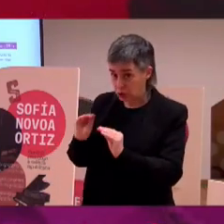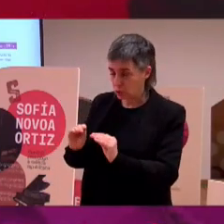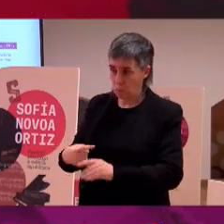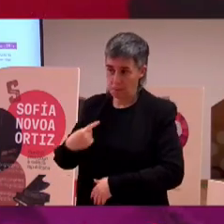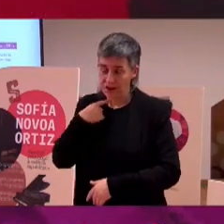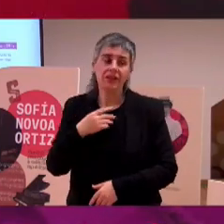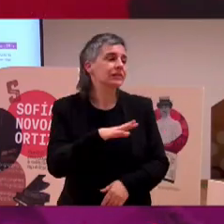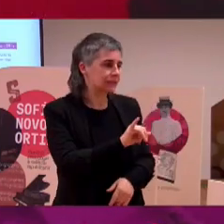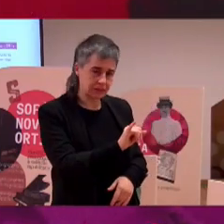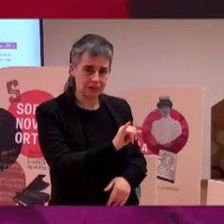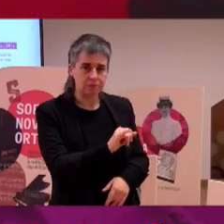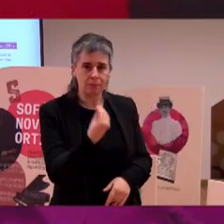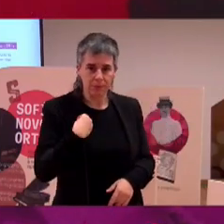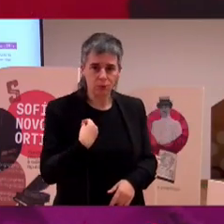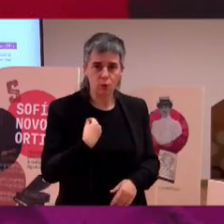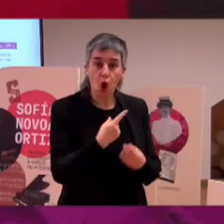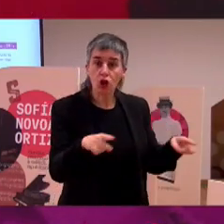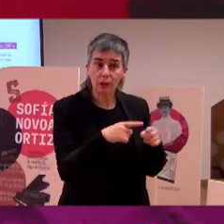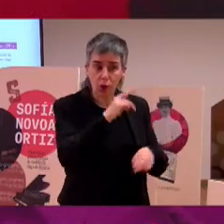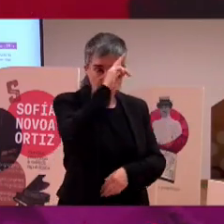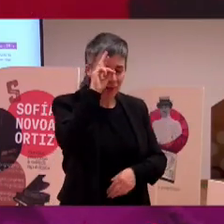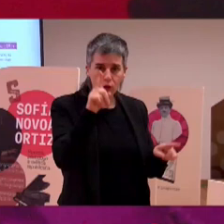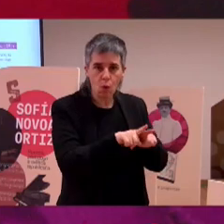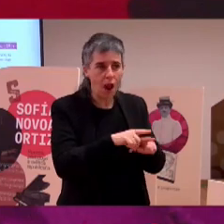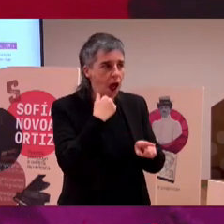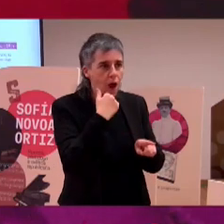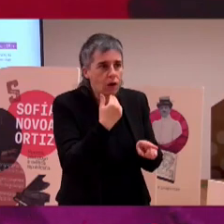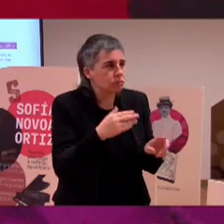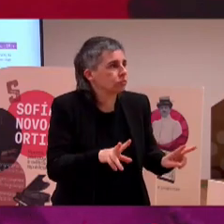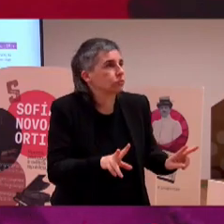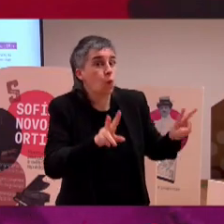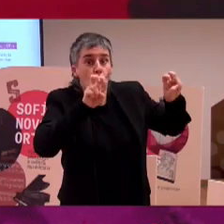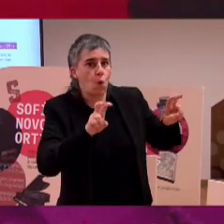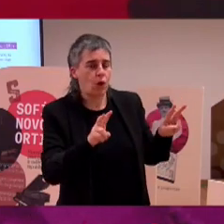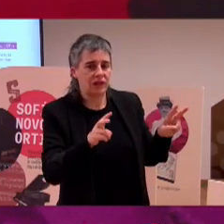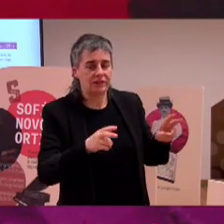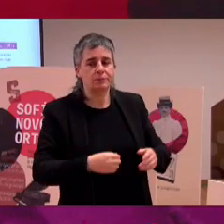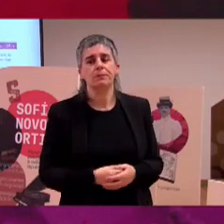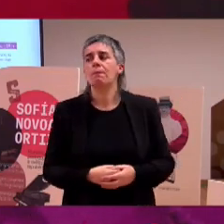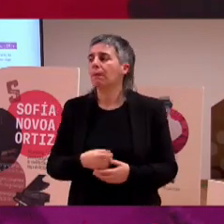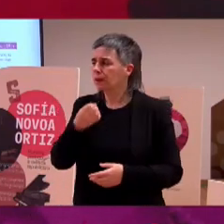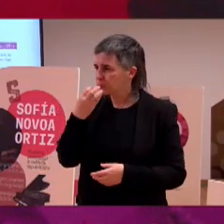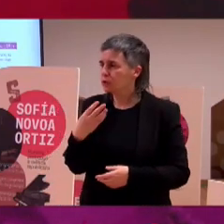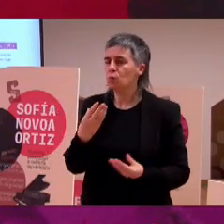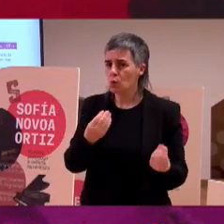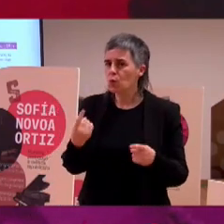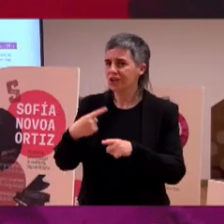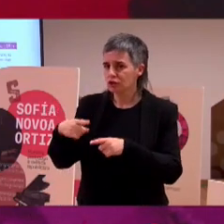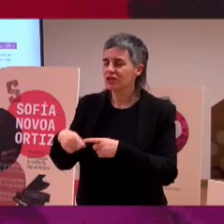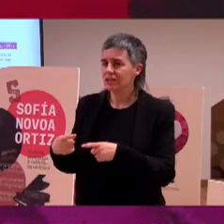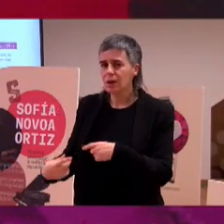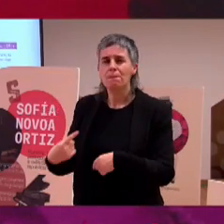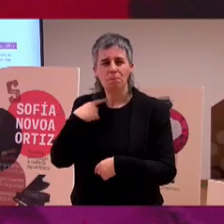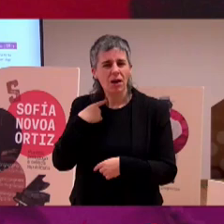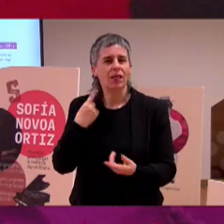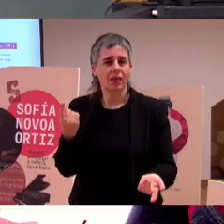era unha novedade. Mira, bueno, pois hai moitas cousas perdidas